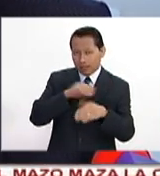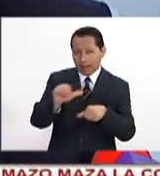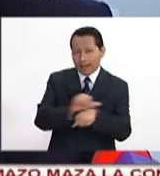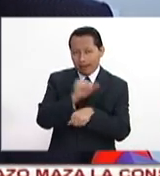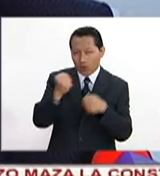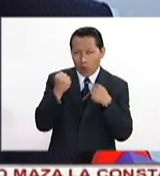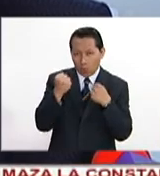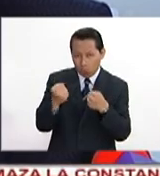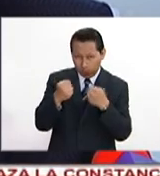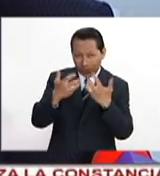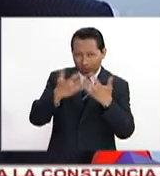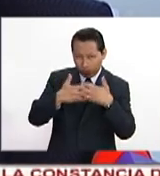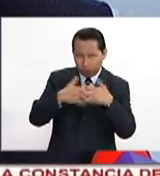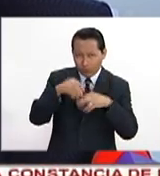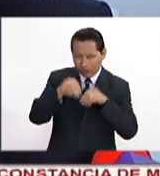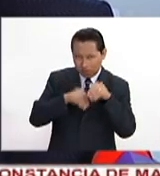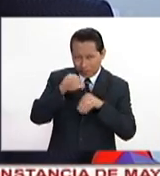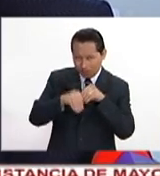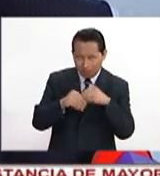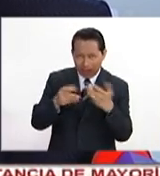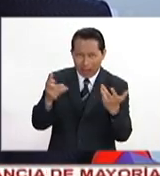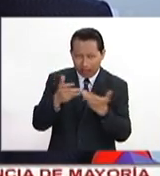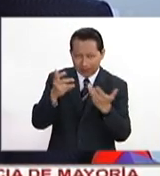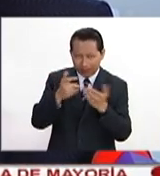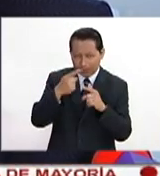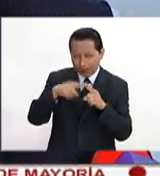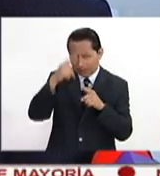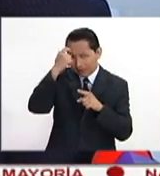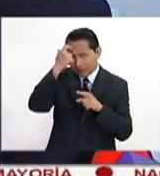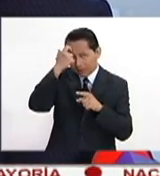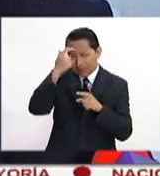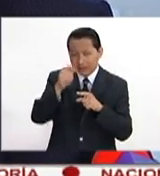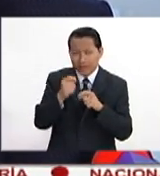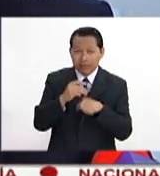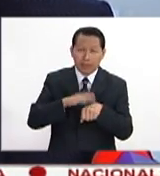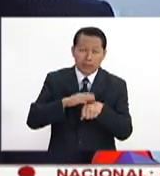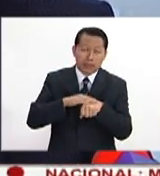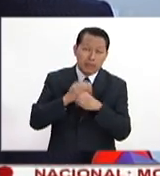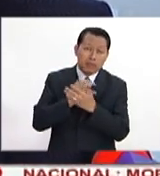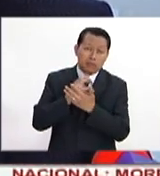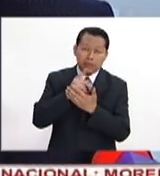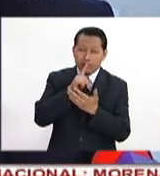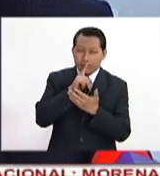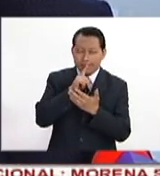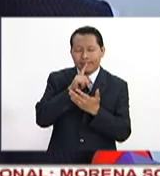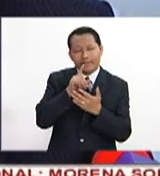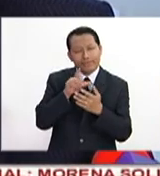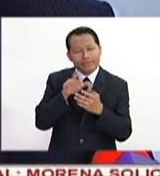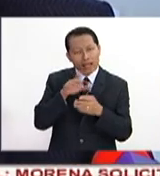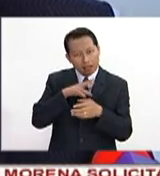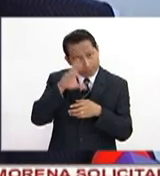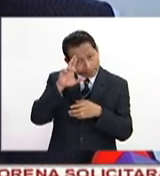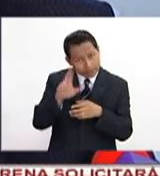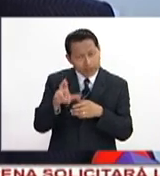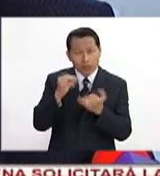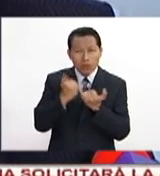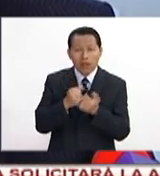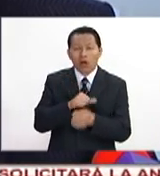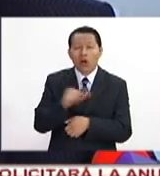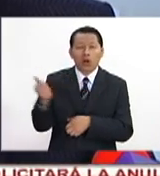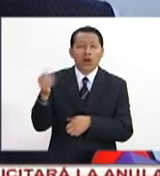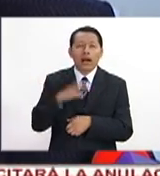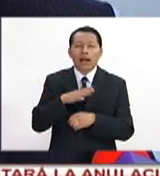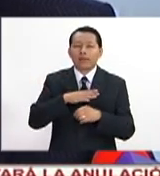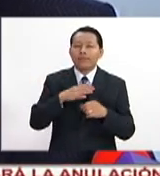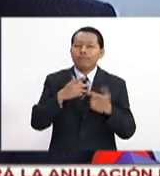permitirá que se incremente el contenido. Las cadenas de valor, también en otros